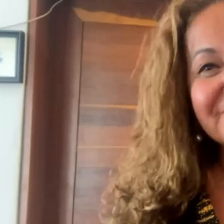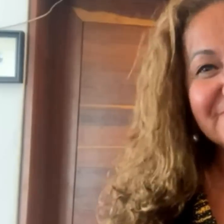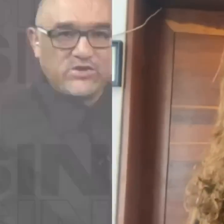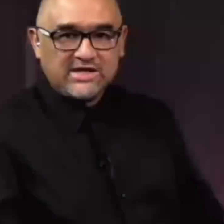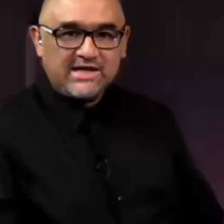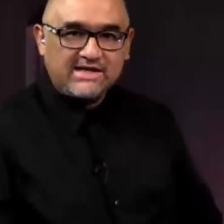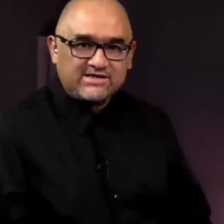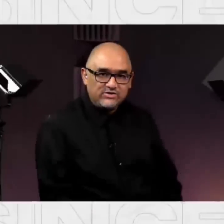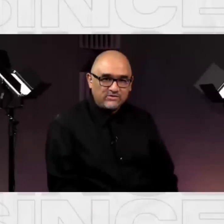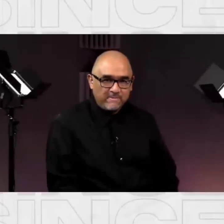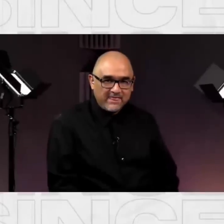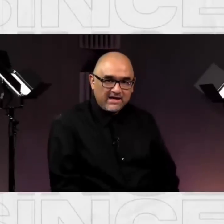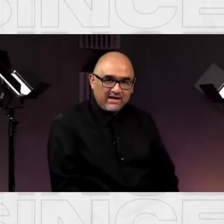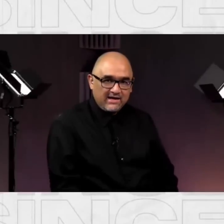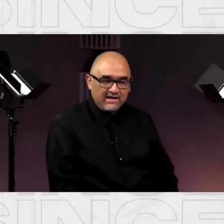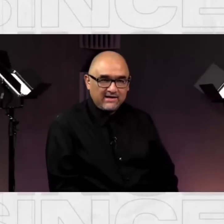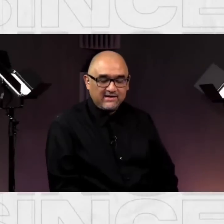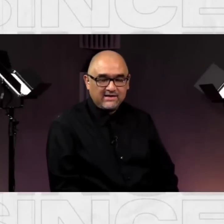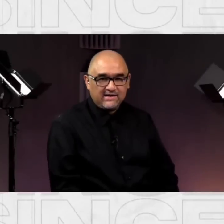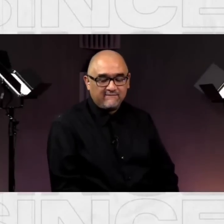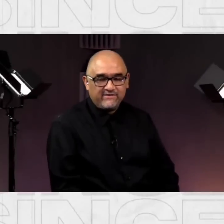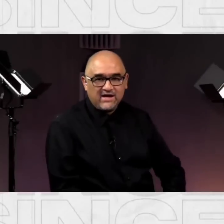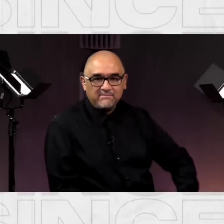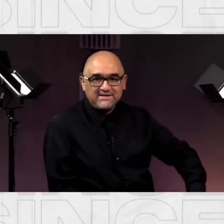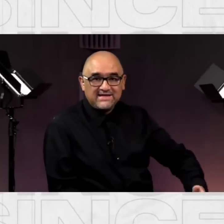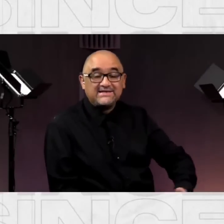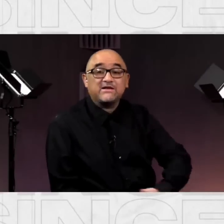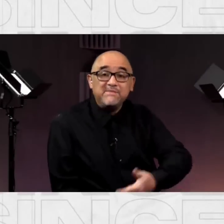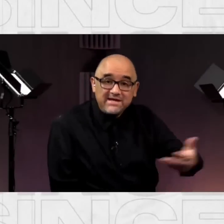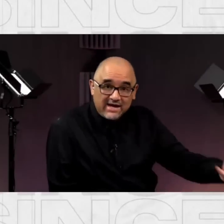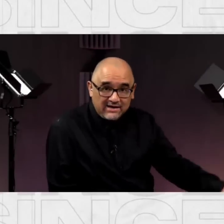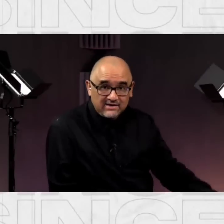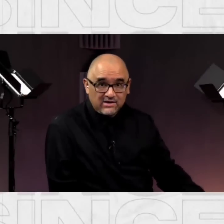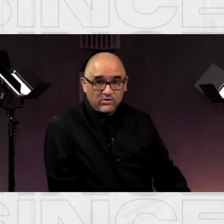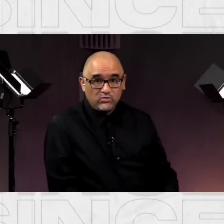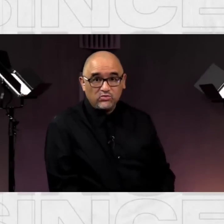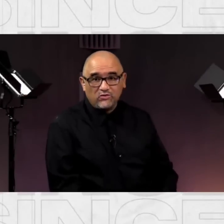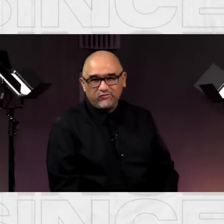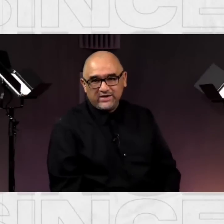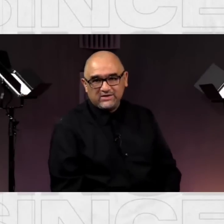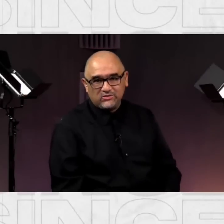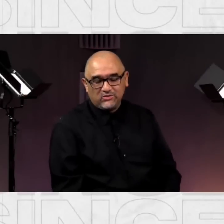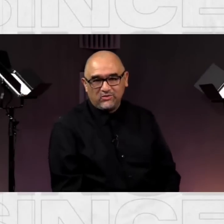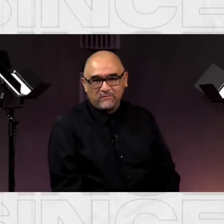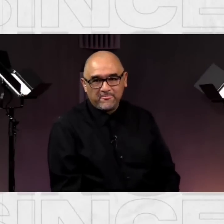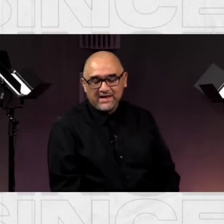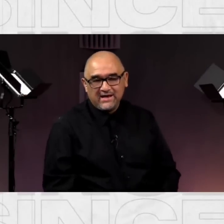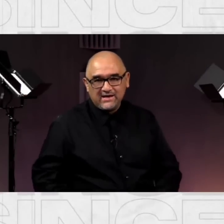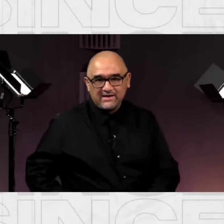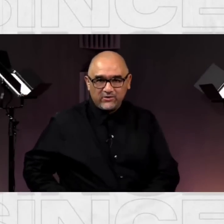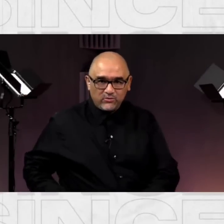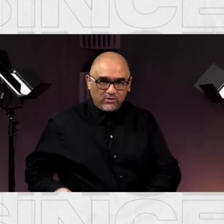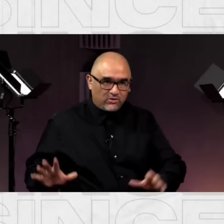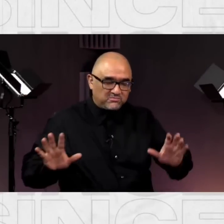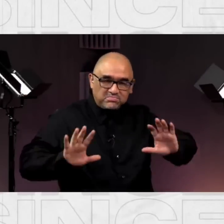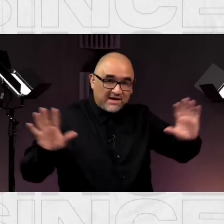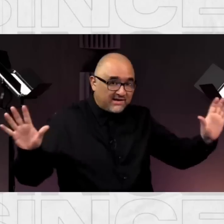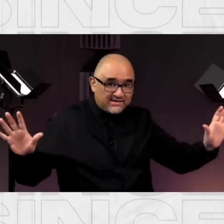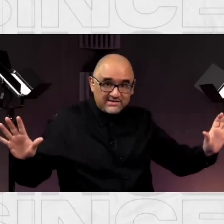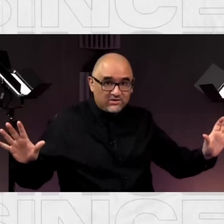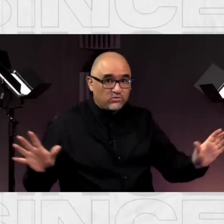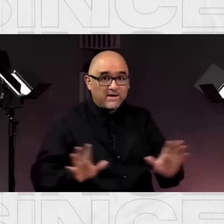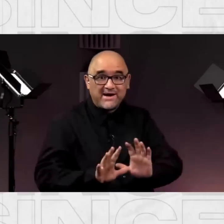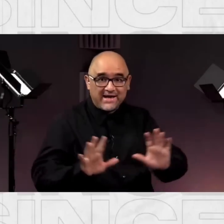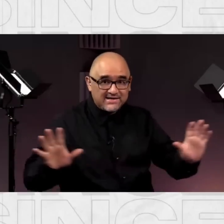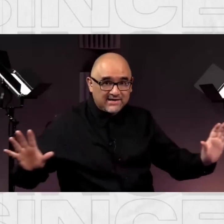En este proceso de liquidación que finalmente termina un conflicto en el que hubo, hay